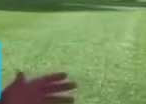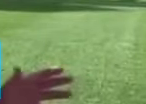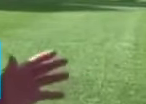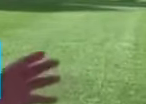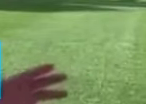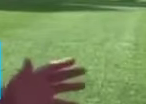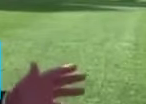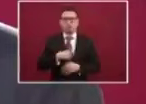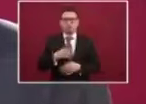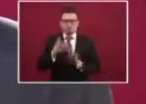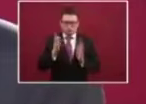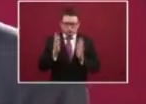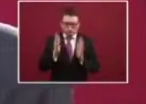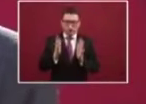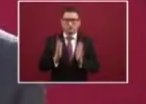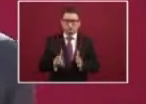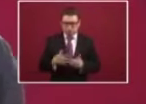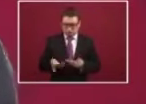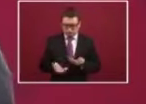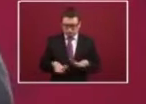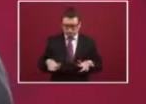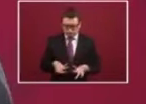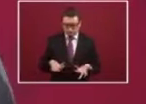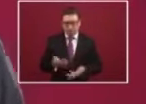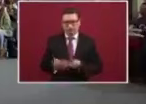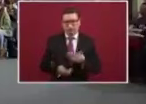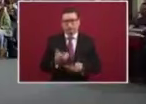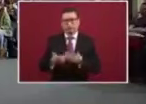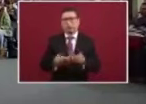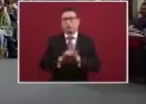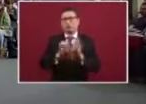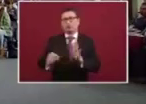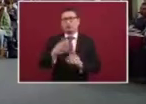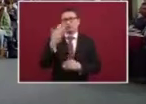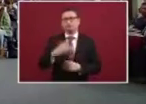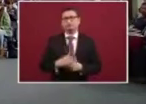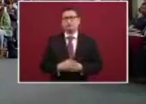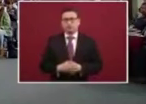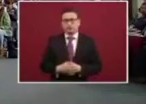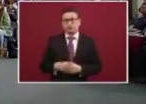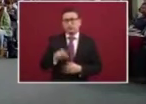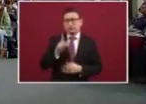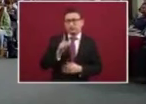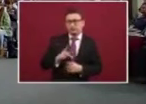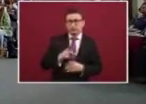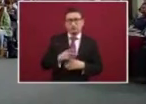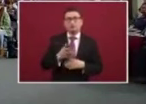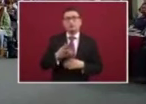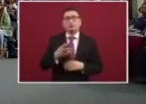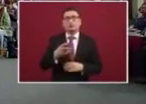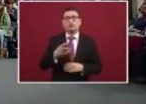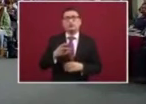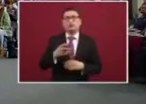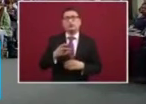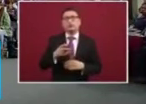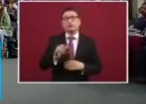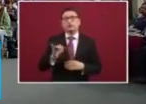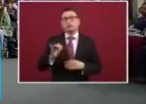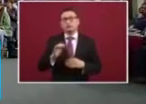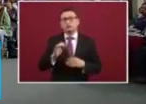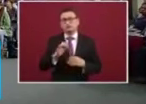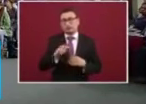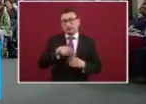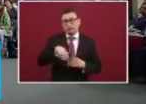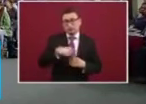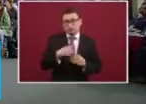absolutamente al respecto. Y pues tristemente estos cientos de miles de gentes que eventualmente están pasando libremente, pues